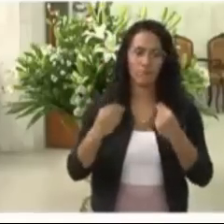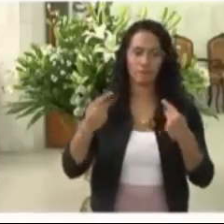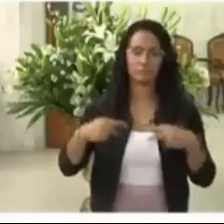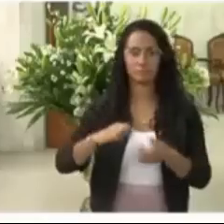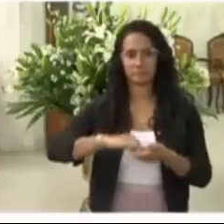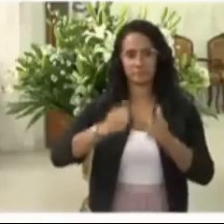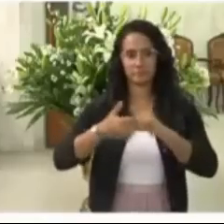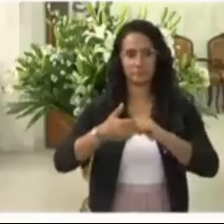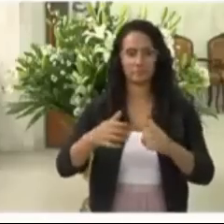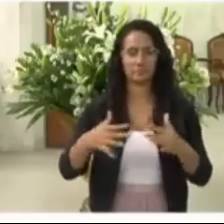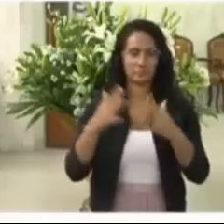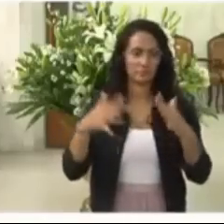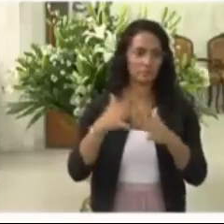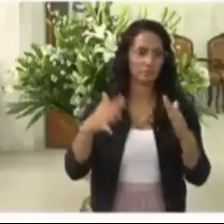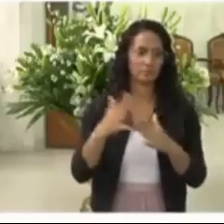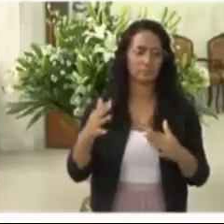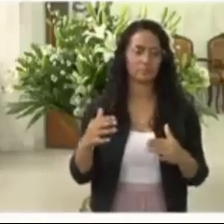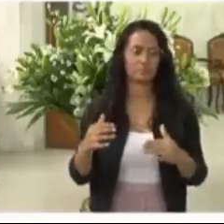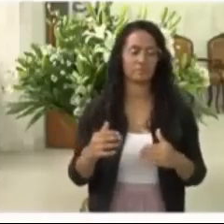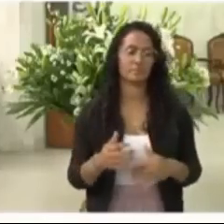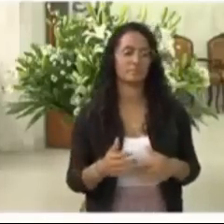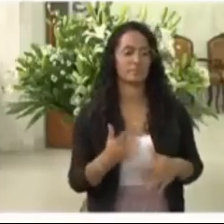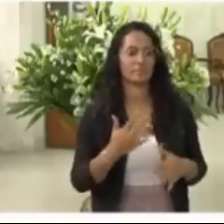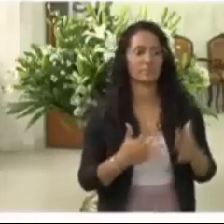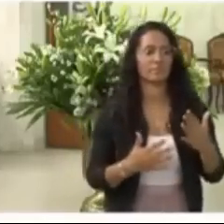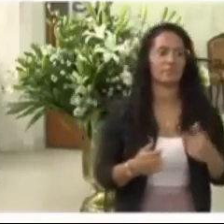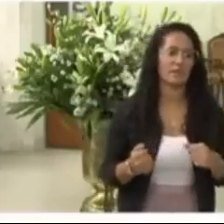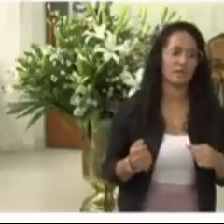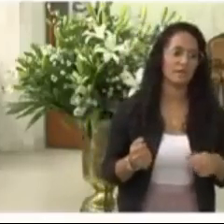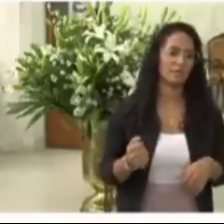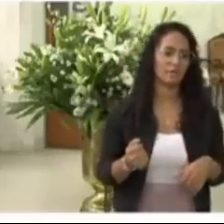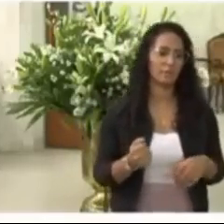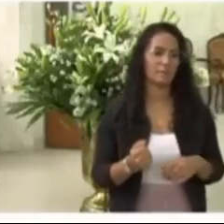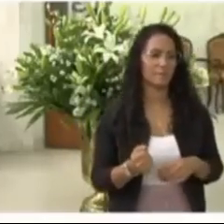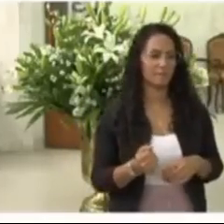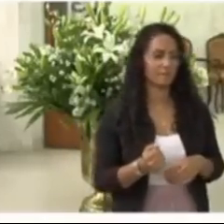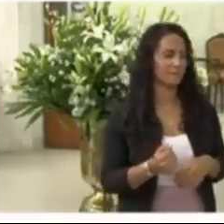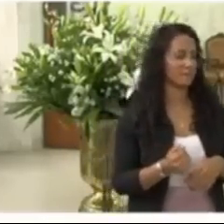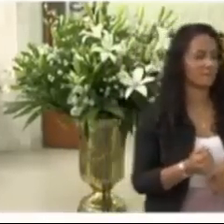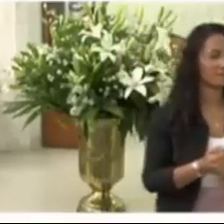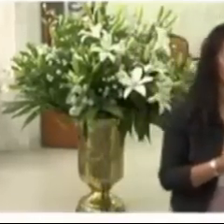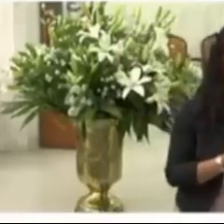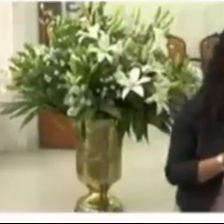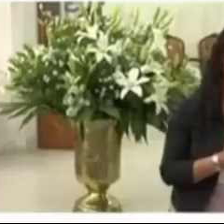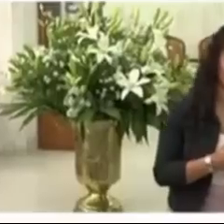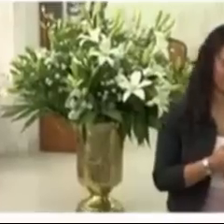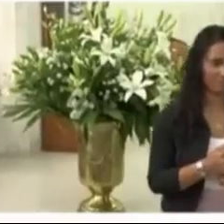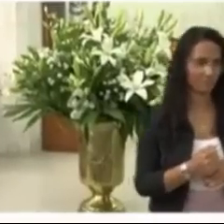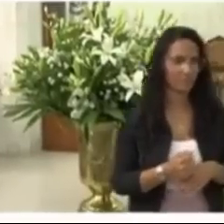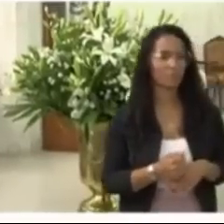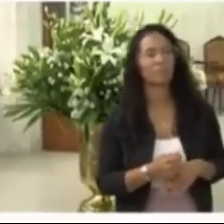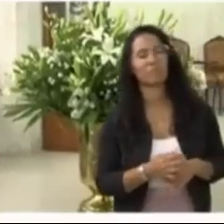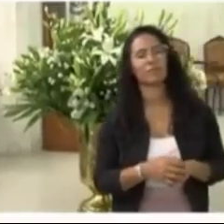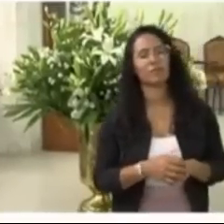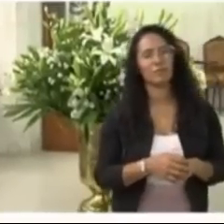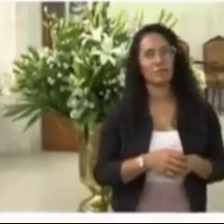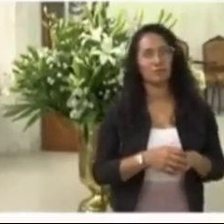En razón de lo dicho por Josafat, nuestro tema en esta mañana, ¿qué